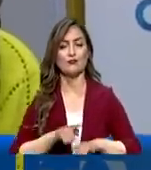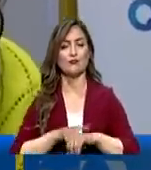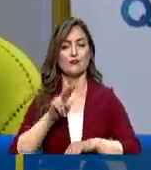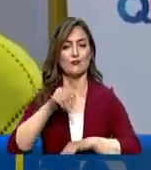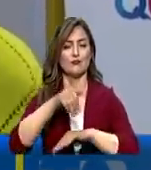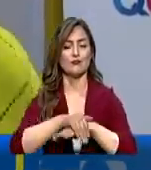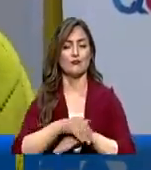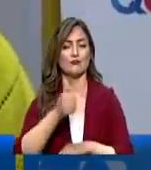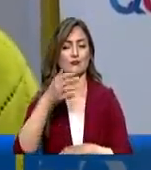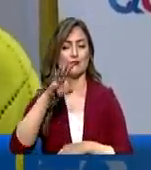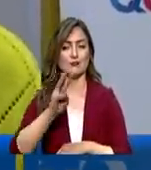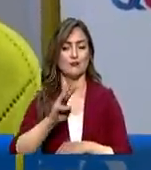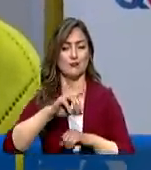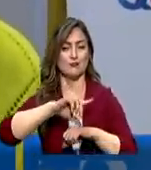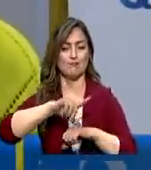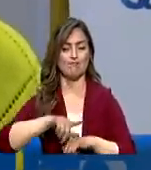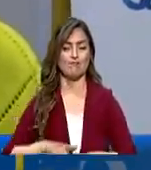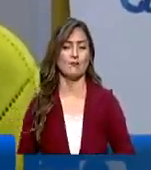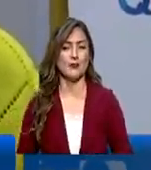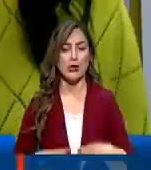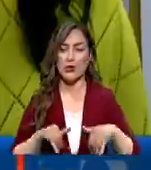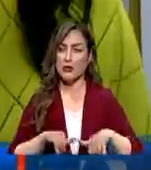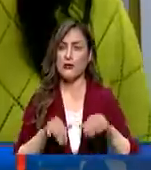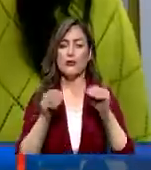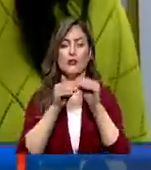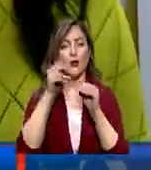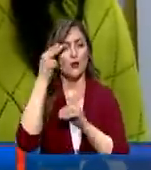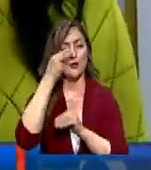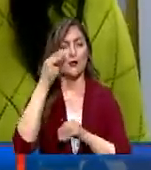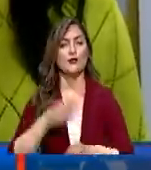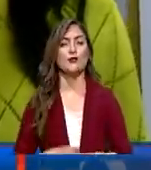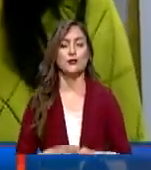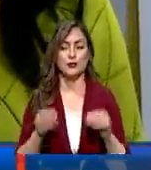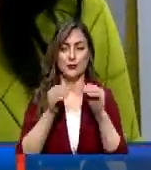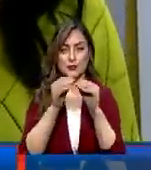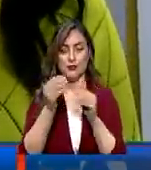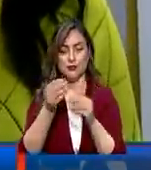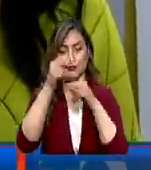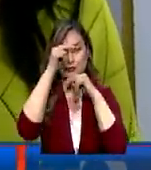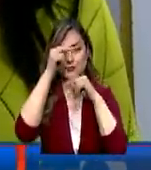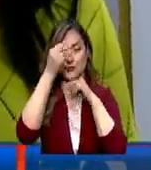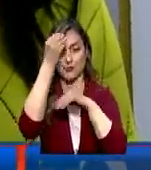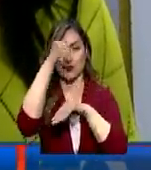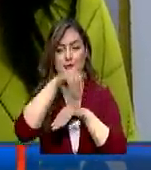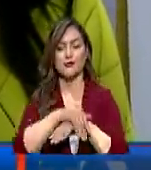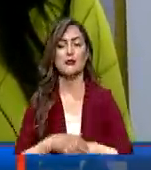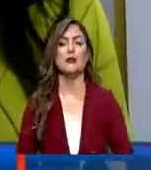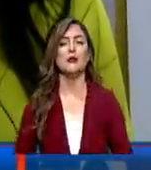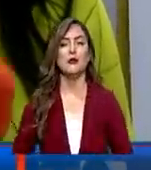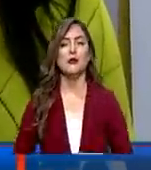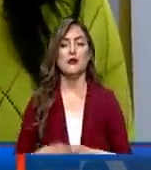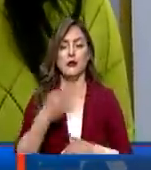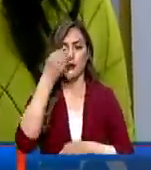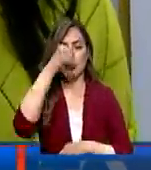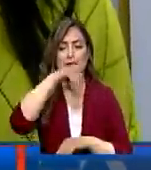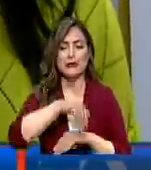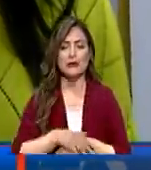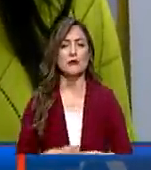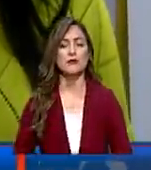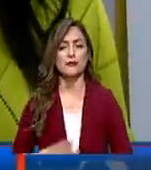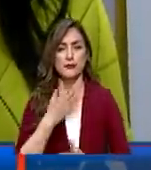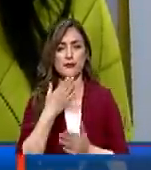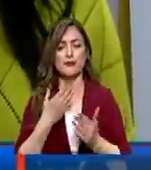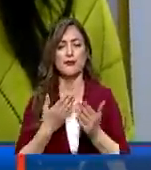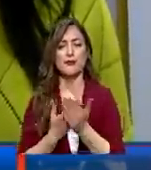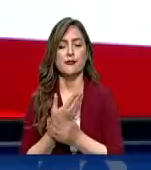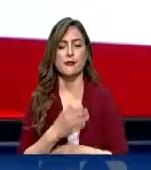las 2:16, regreso contigo, Helen, estudio, que nos tienes más noticias. Muy buenas tardes. Buena tarde también para ti, Steffi.